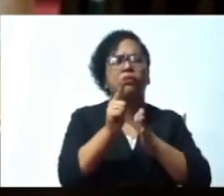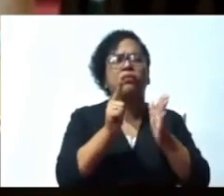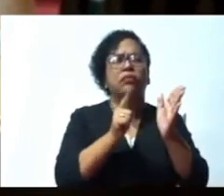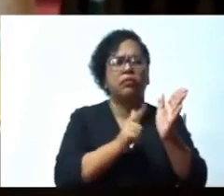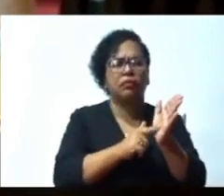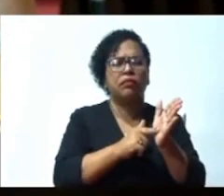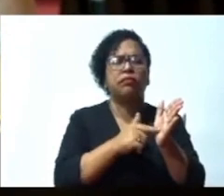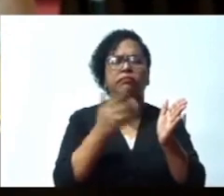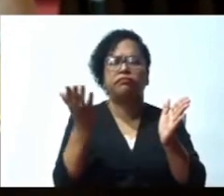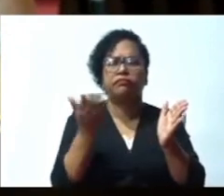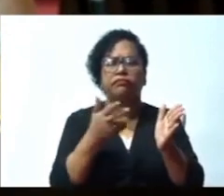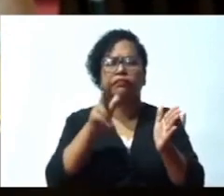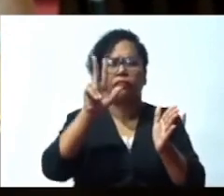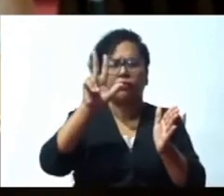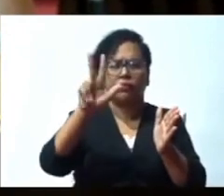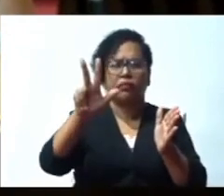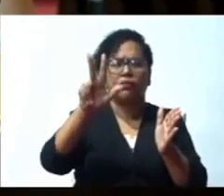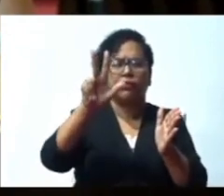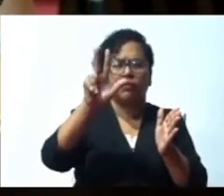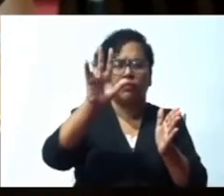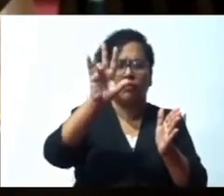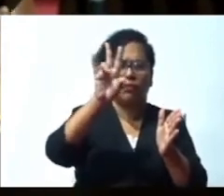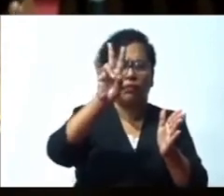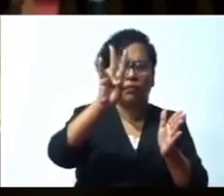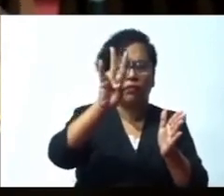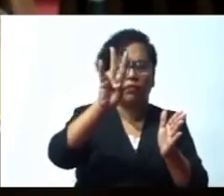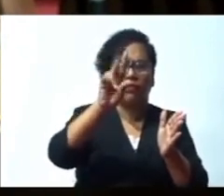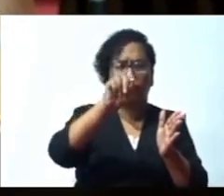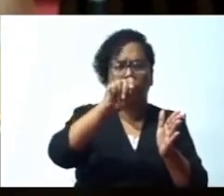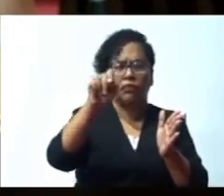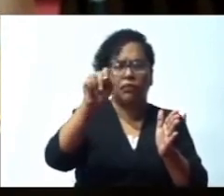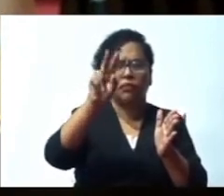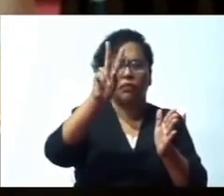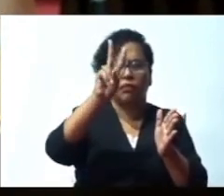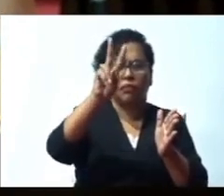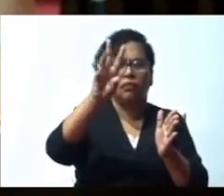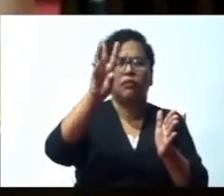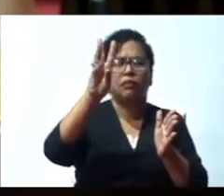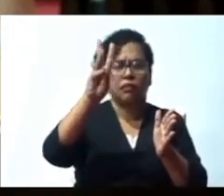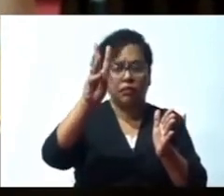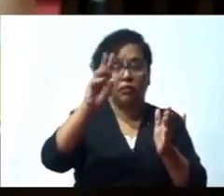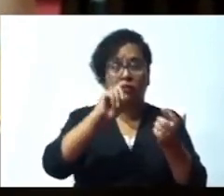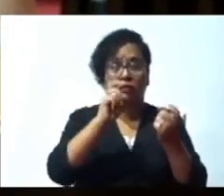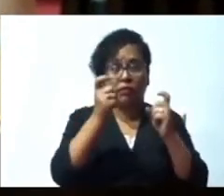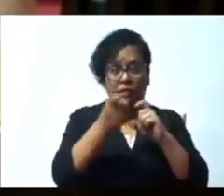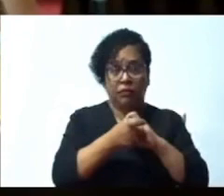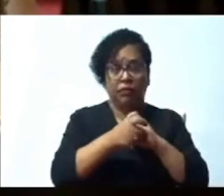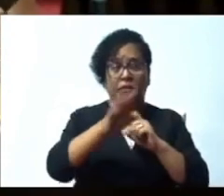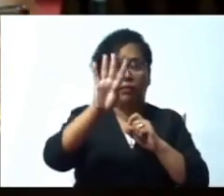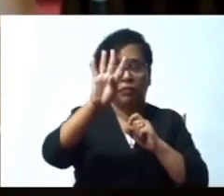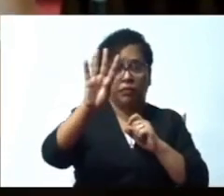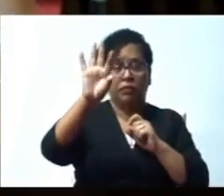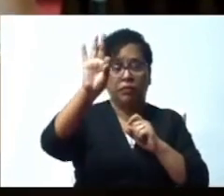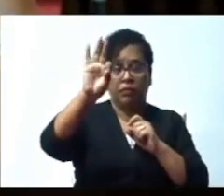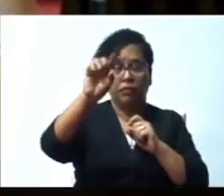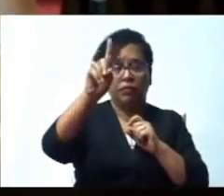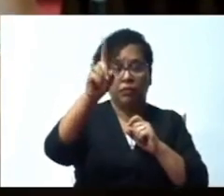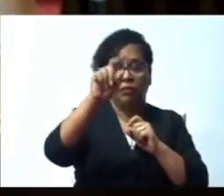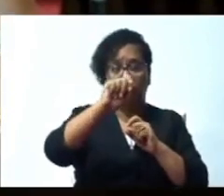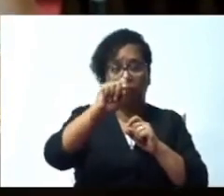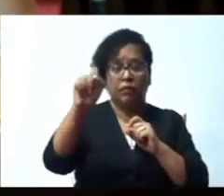37 26 y su modificación por la cuatro noventa y uno guion cero ocho del diecinueve